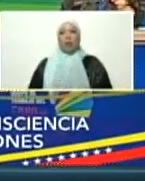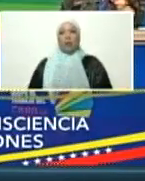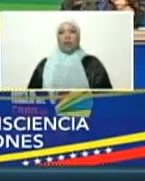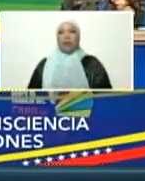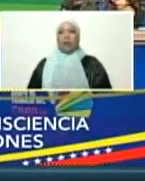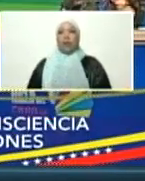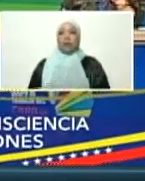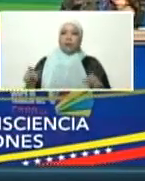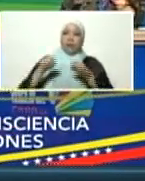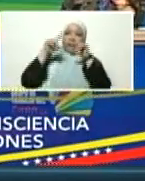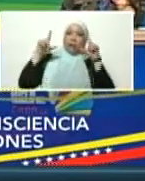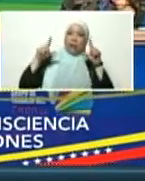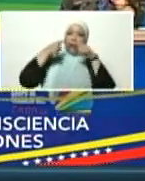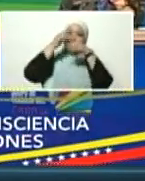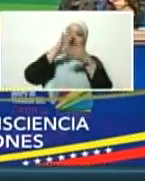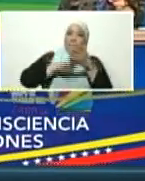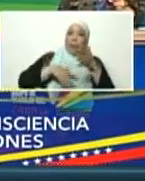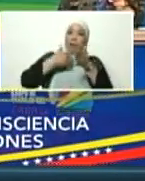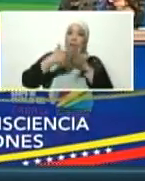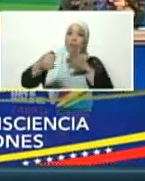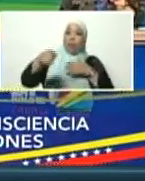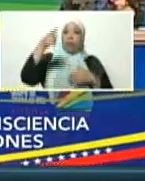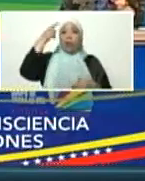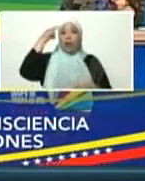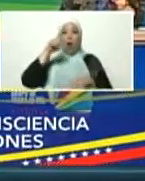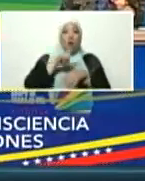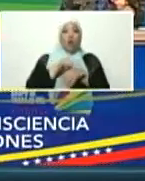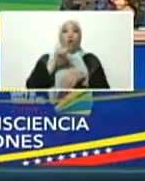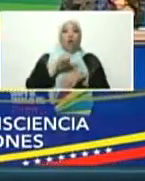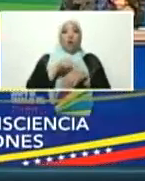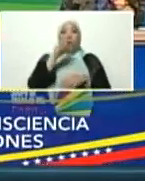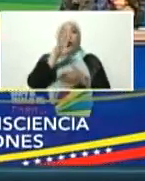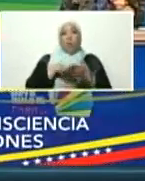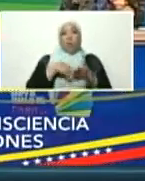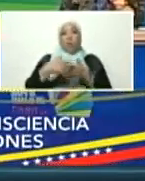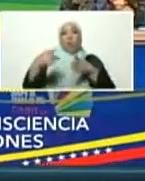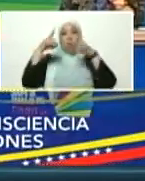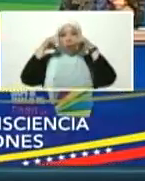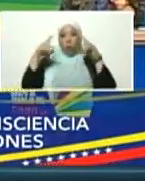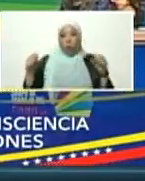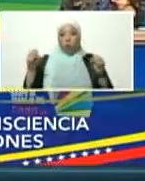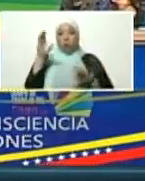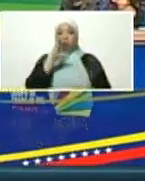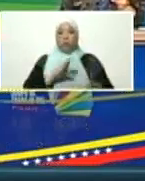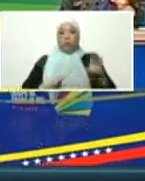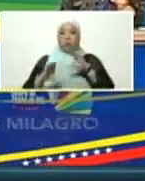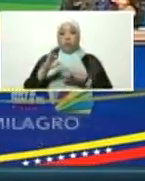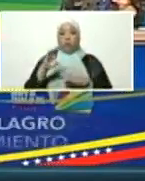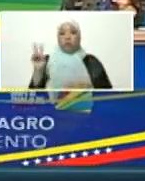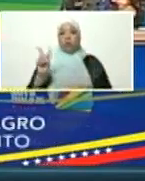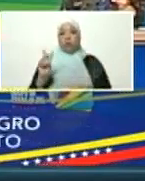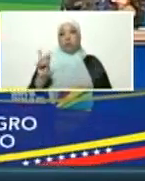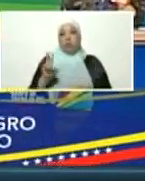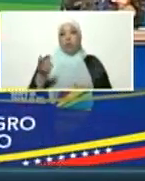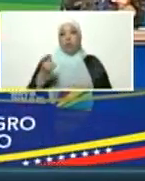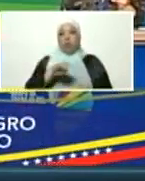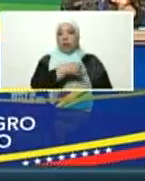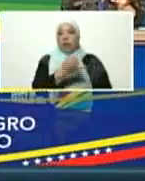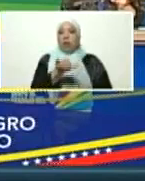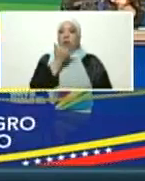Nelson Merente, que es matemático. Doctor en matemática, fue rector de la Facultad de Ciencias de Venezuela. Y se